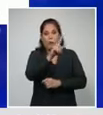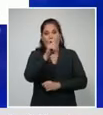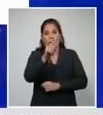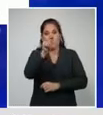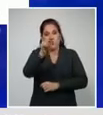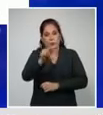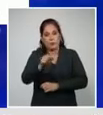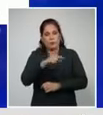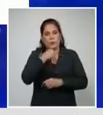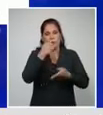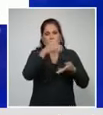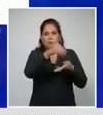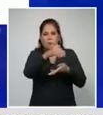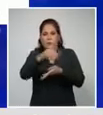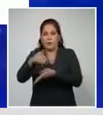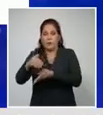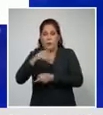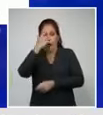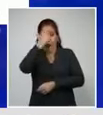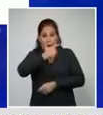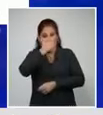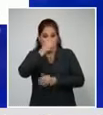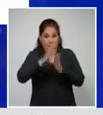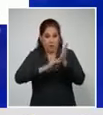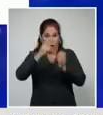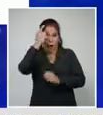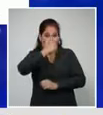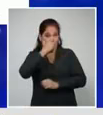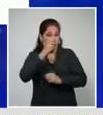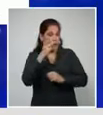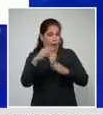personas fallecidas, que realmente traduce